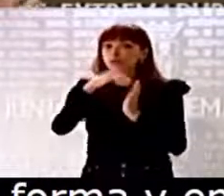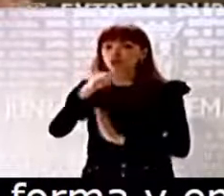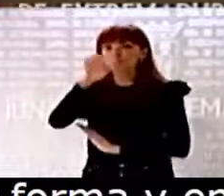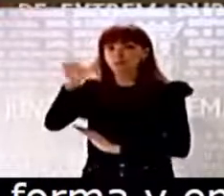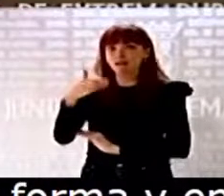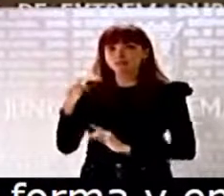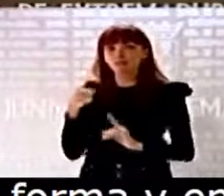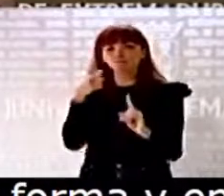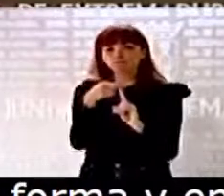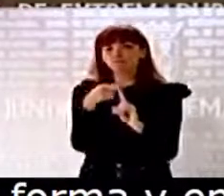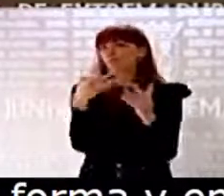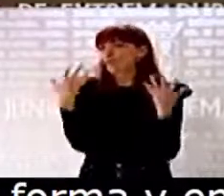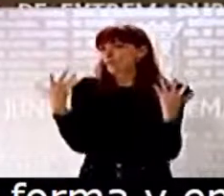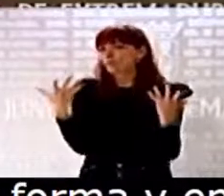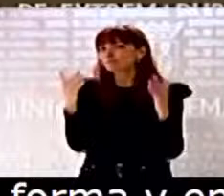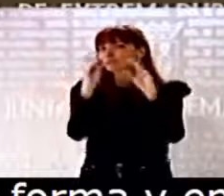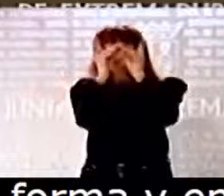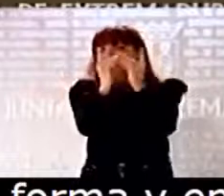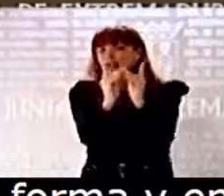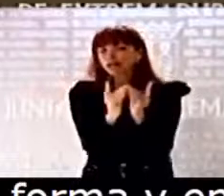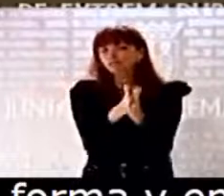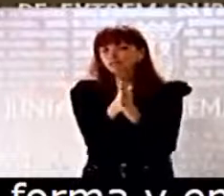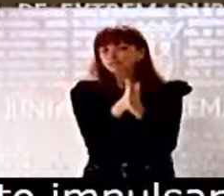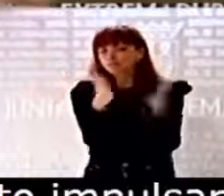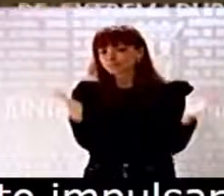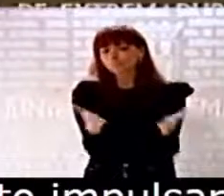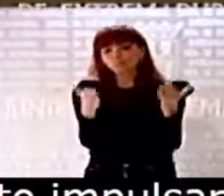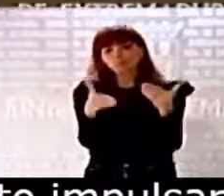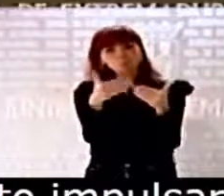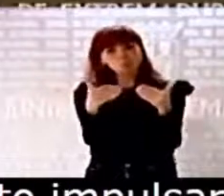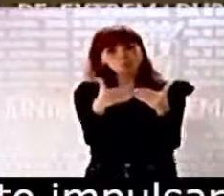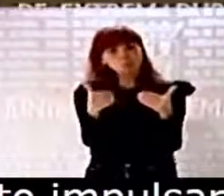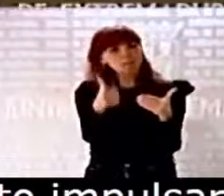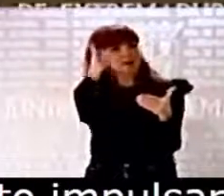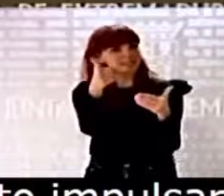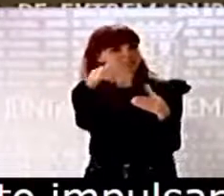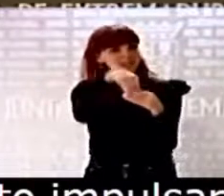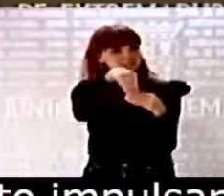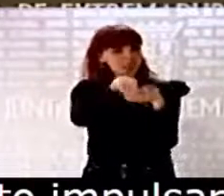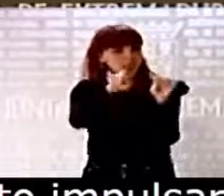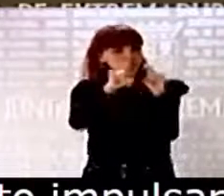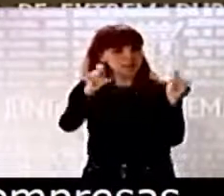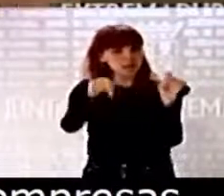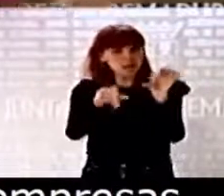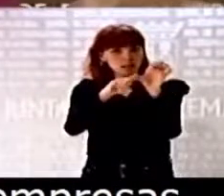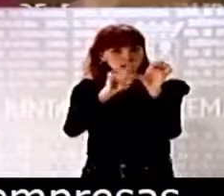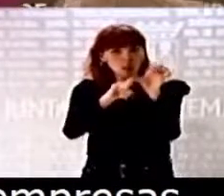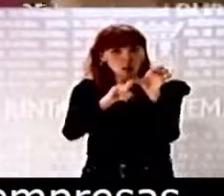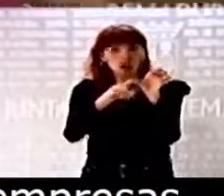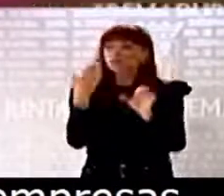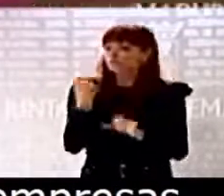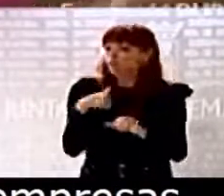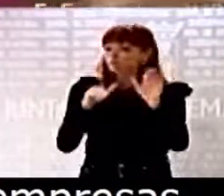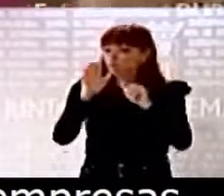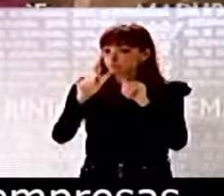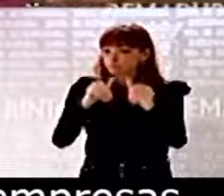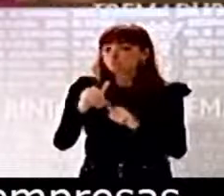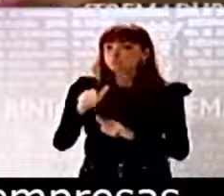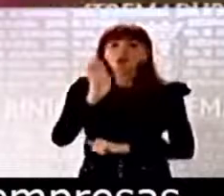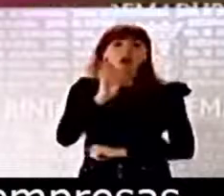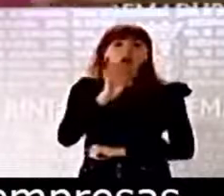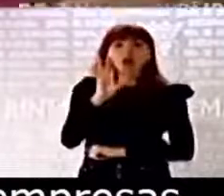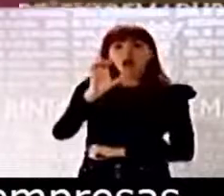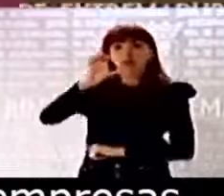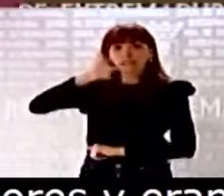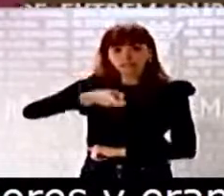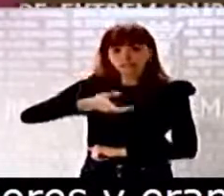impulsar la digitalización de las pymes extremeñas. Ya teníamos convocatorias anteriores y eran 5 ítems,